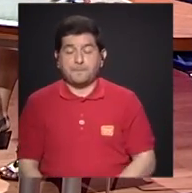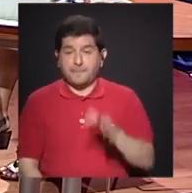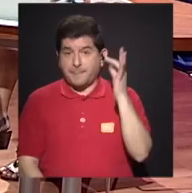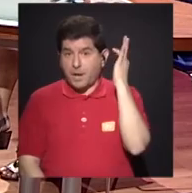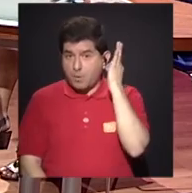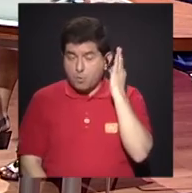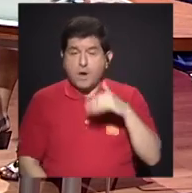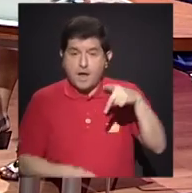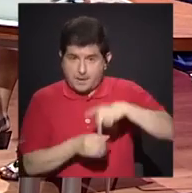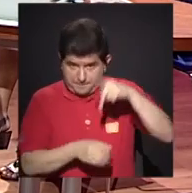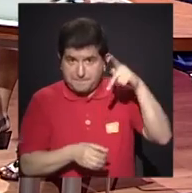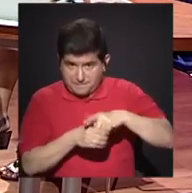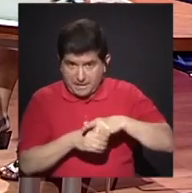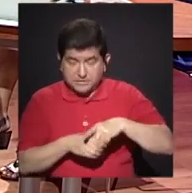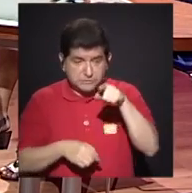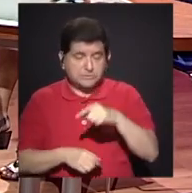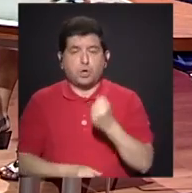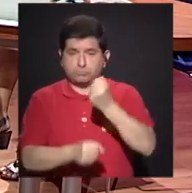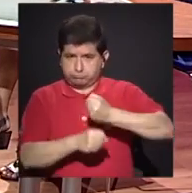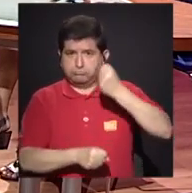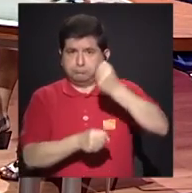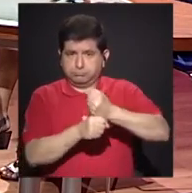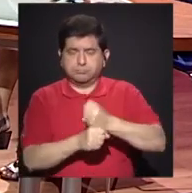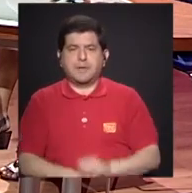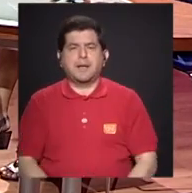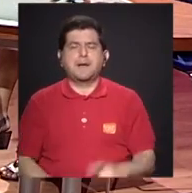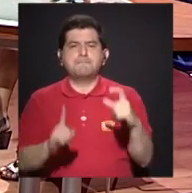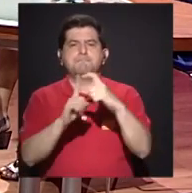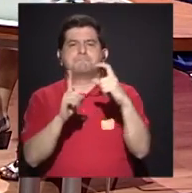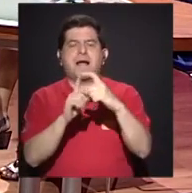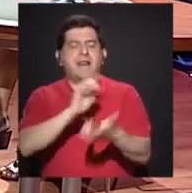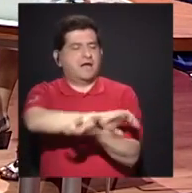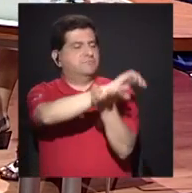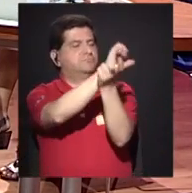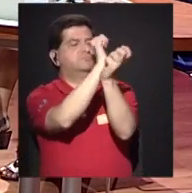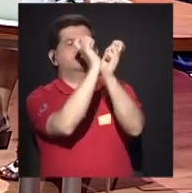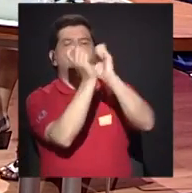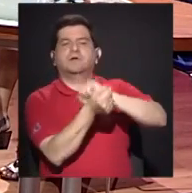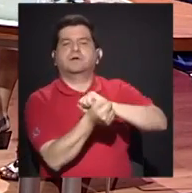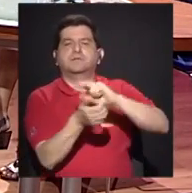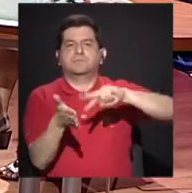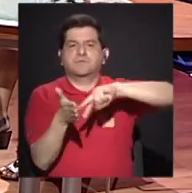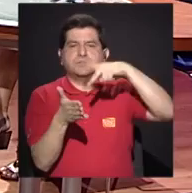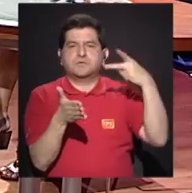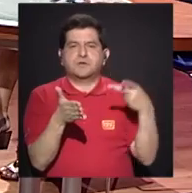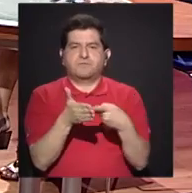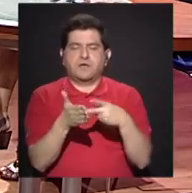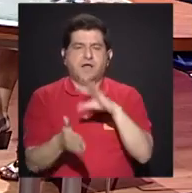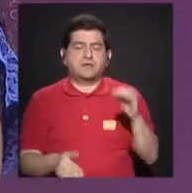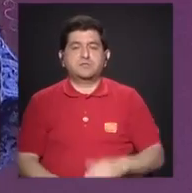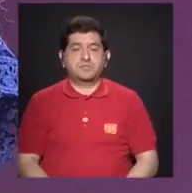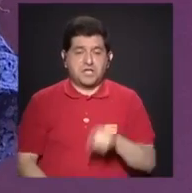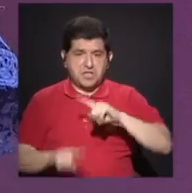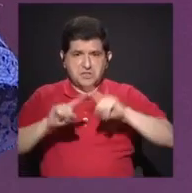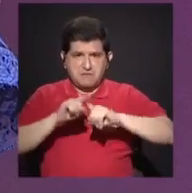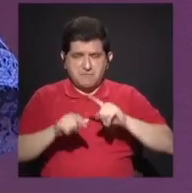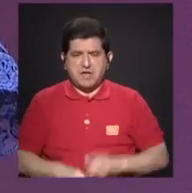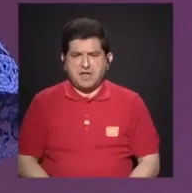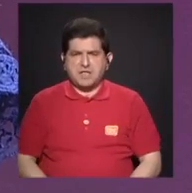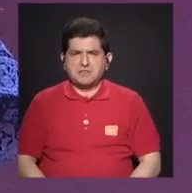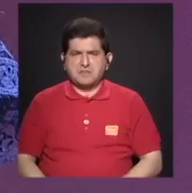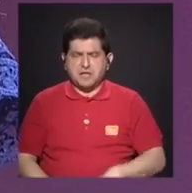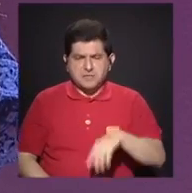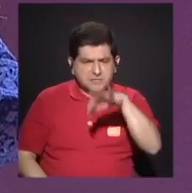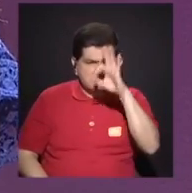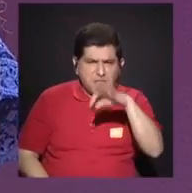mujeres incursionaron en estos puestos, la palabra tuvo que cambiar sus significados y sus acepciones. Originalmente